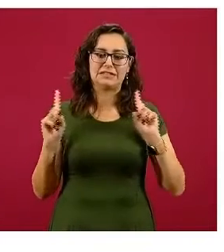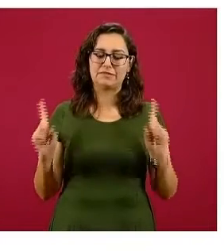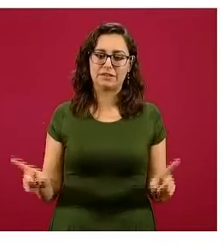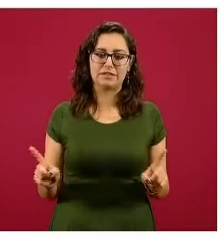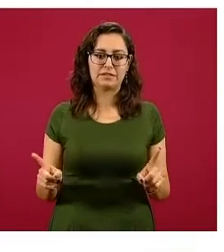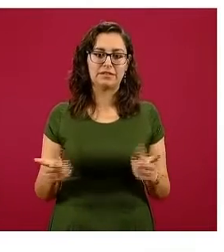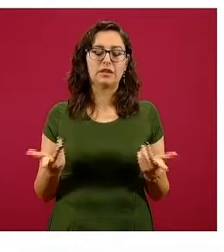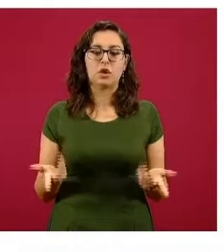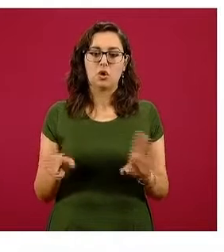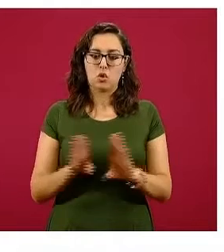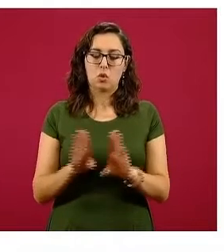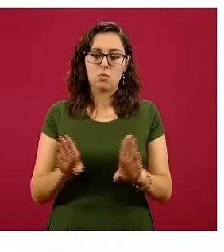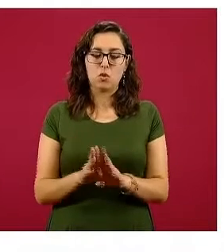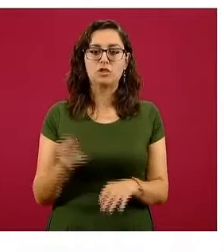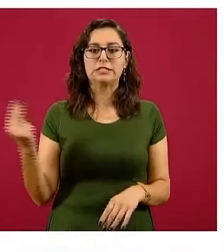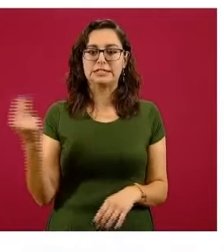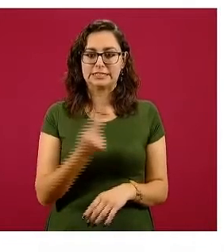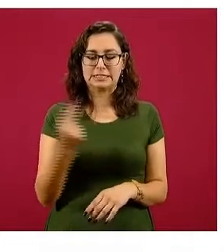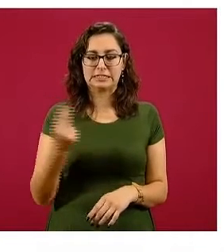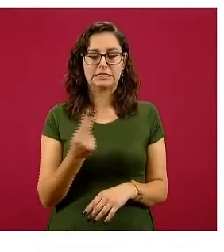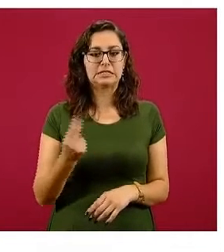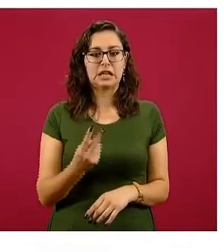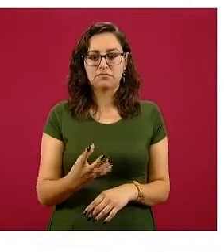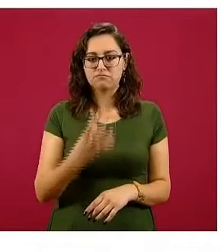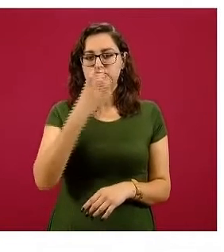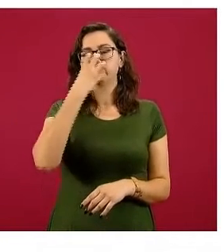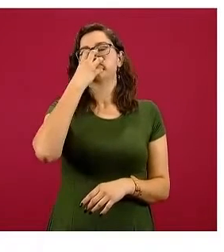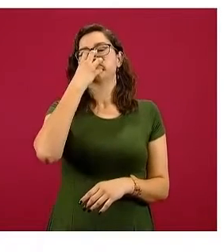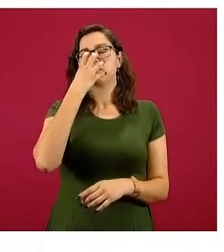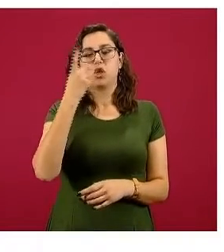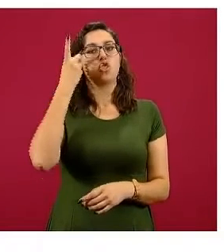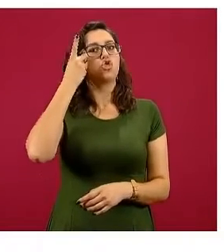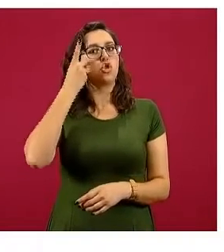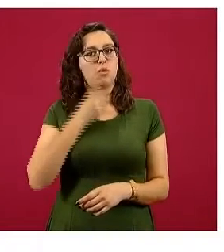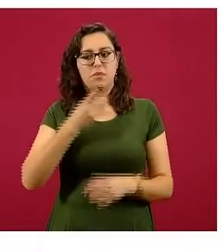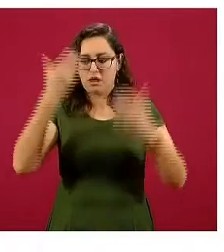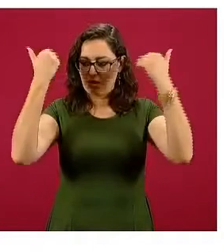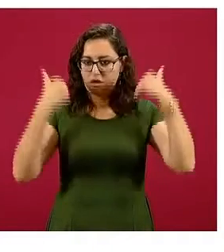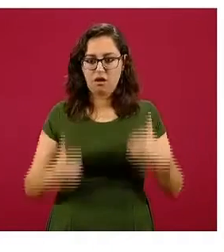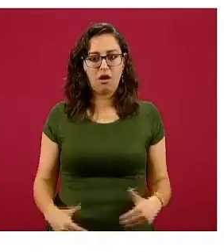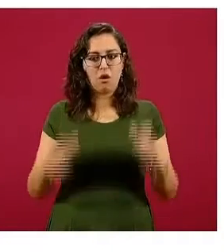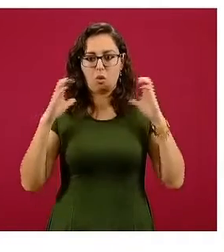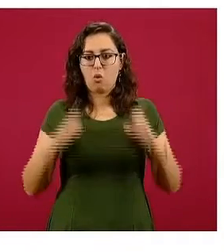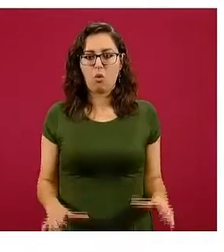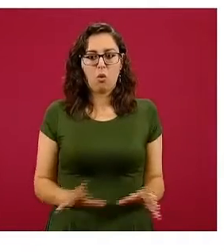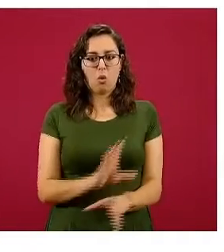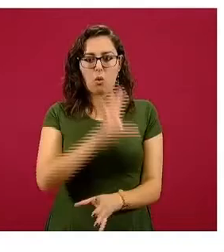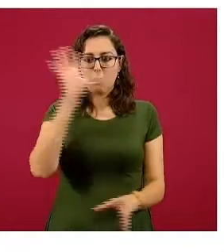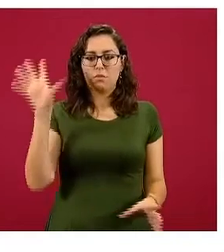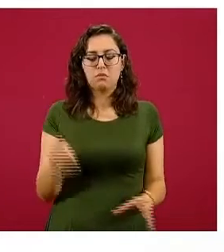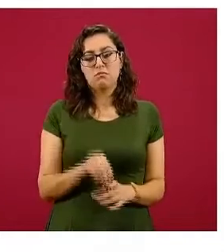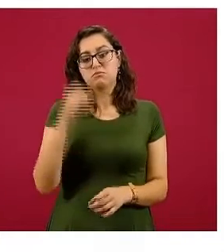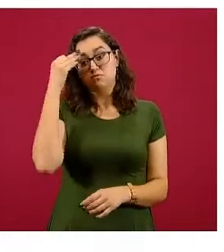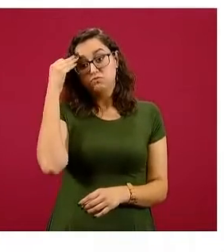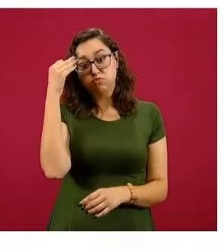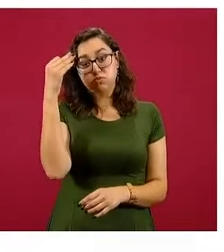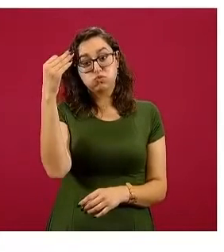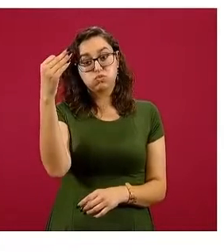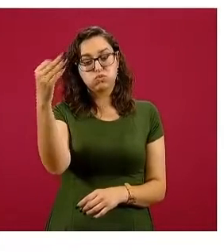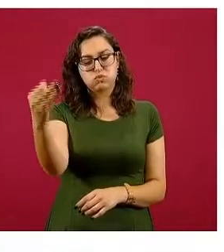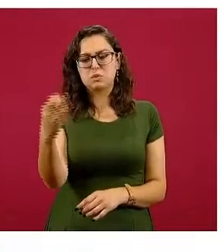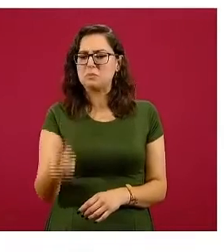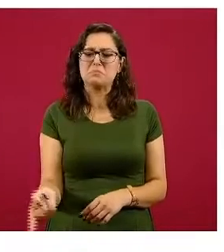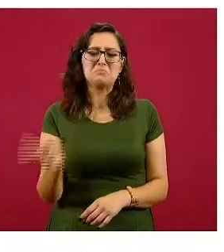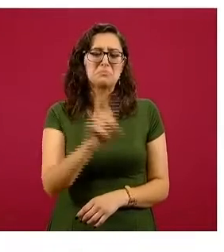requiere de una anestesia general, se requiere de una recuperación pues de mucho tiempo y estas solamente